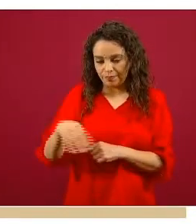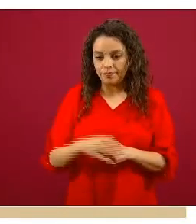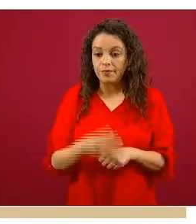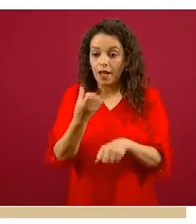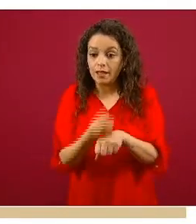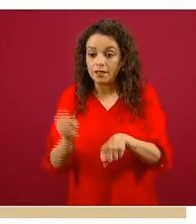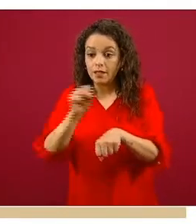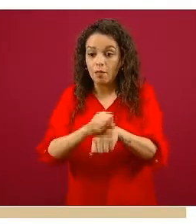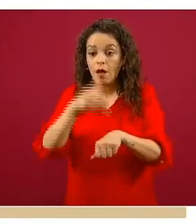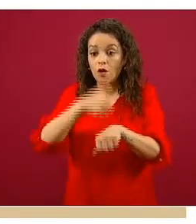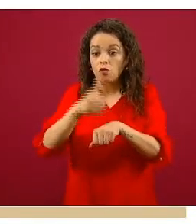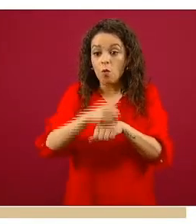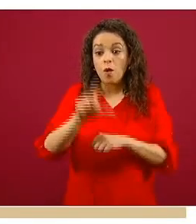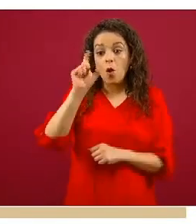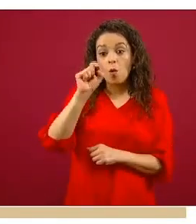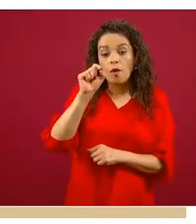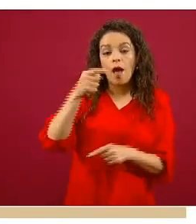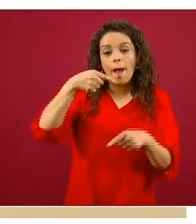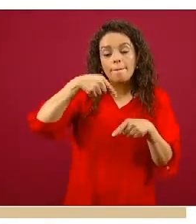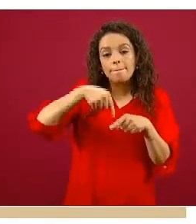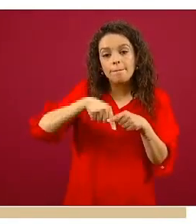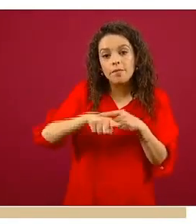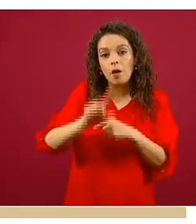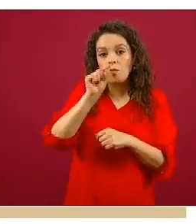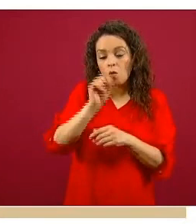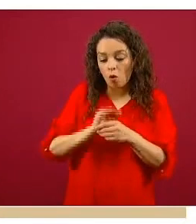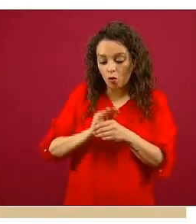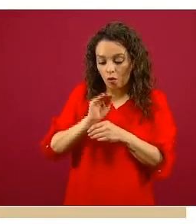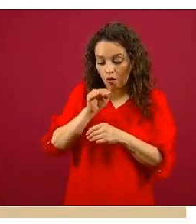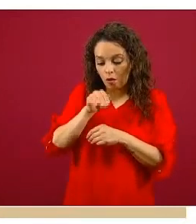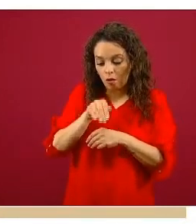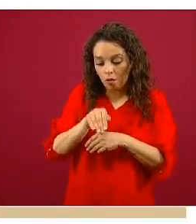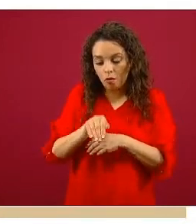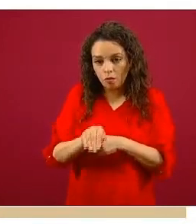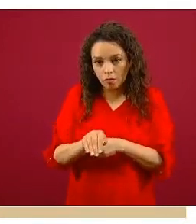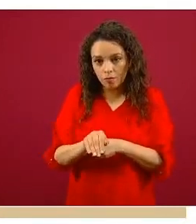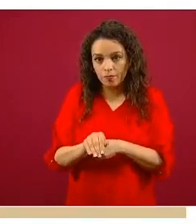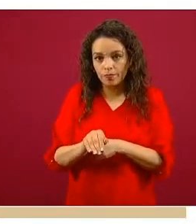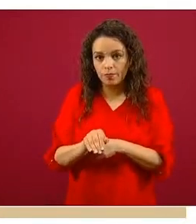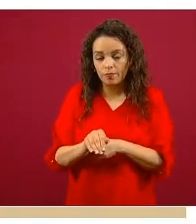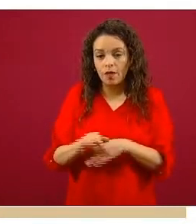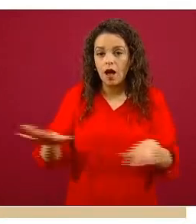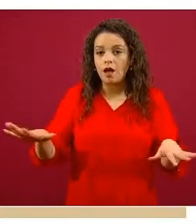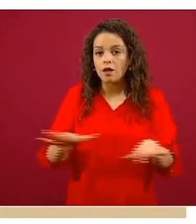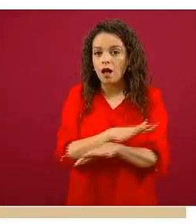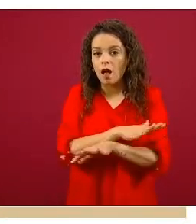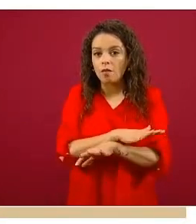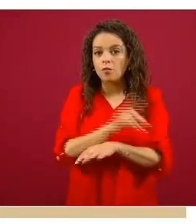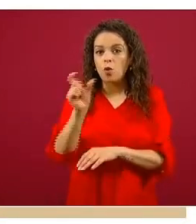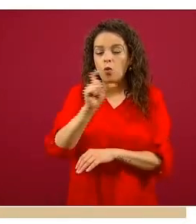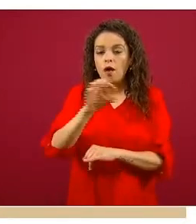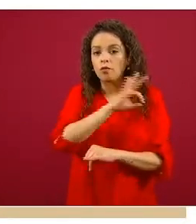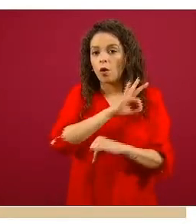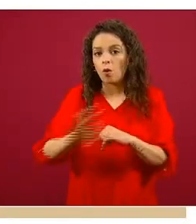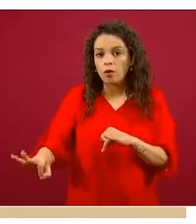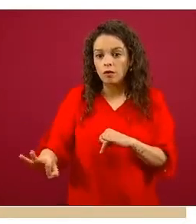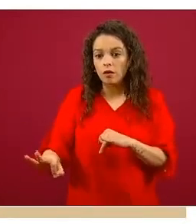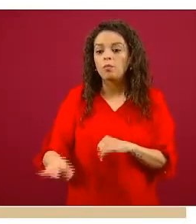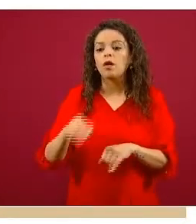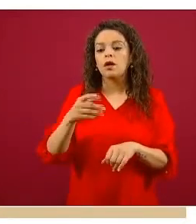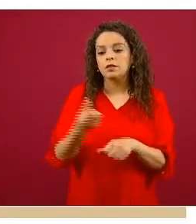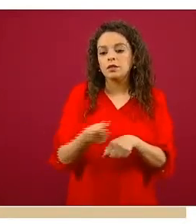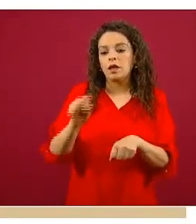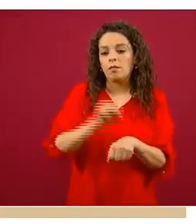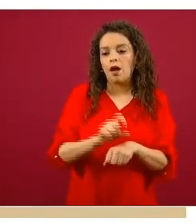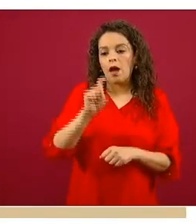descenso en la ocurrencia de las defunciones, siendo el último registrado o el último cambio en las 2 semanas de la 24 a la